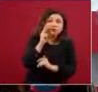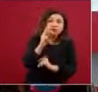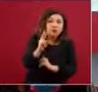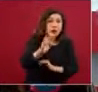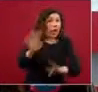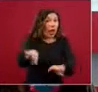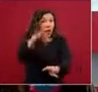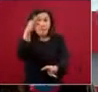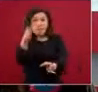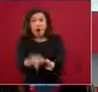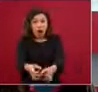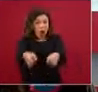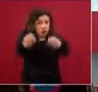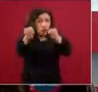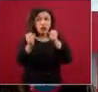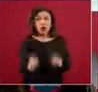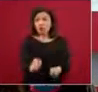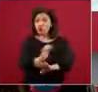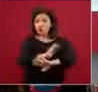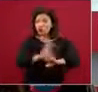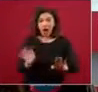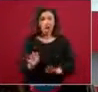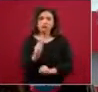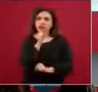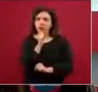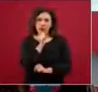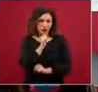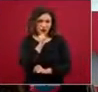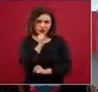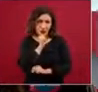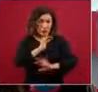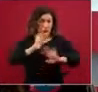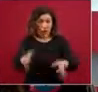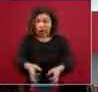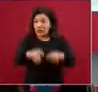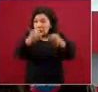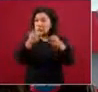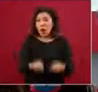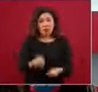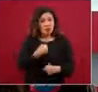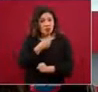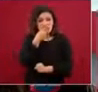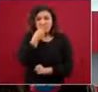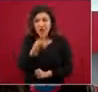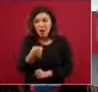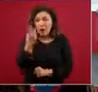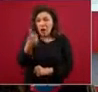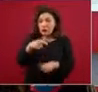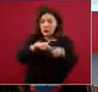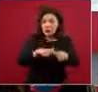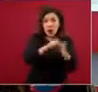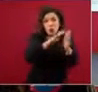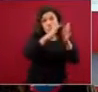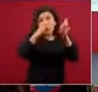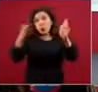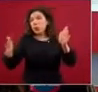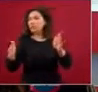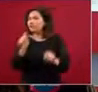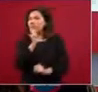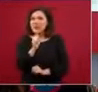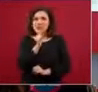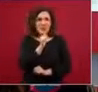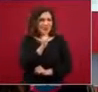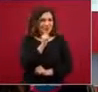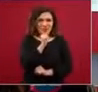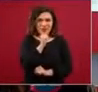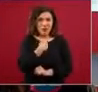en absoluto, que quede absolutamente claro, no es ninguna garantía de que esto se mantendrá así.